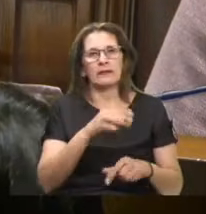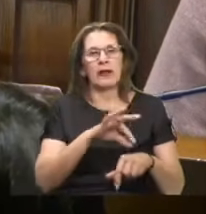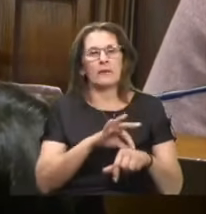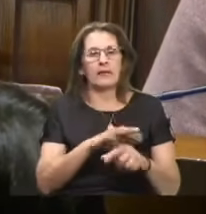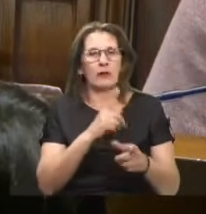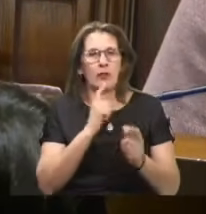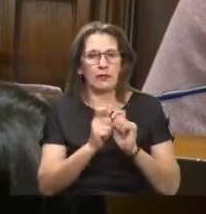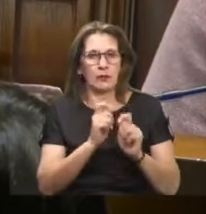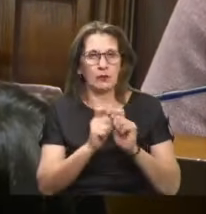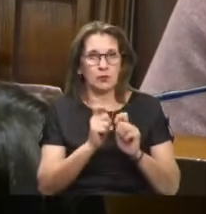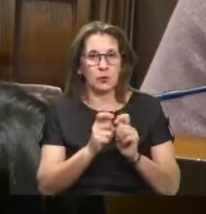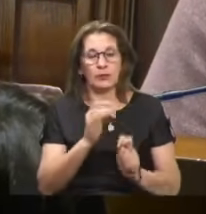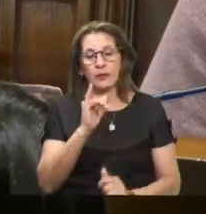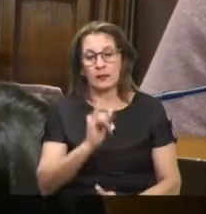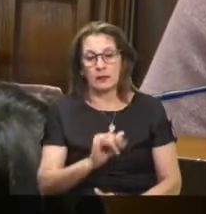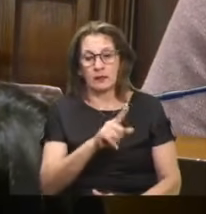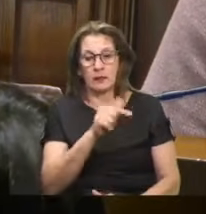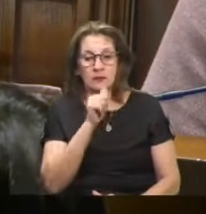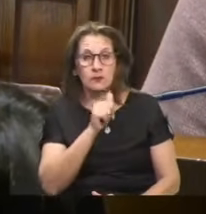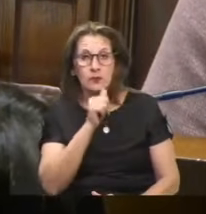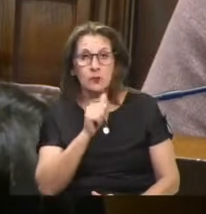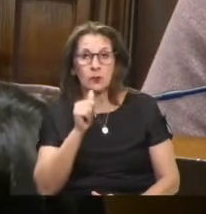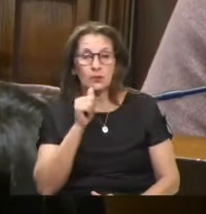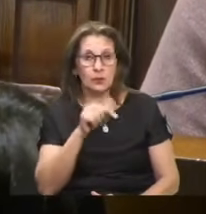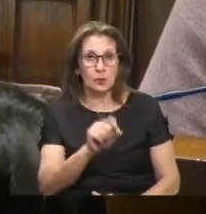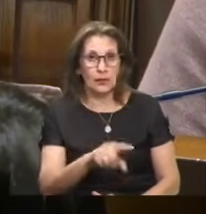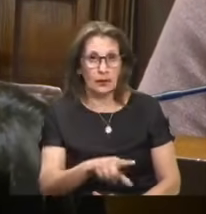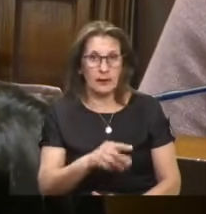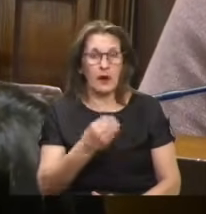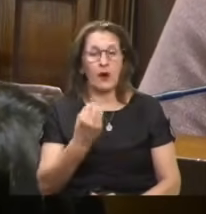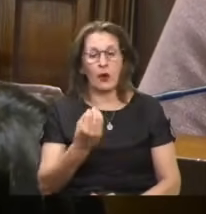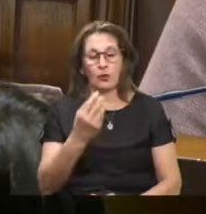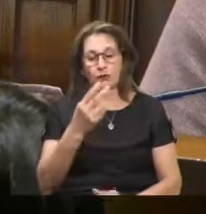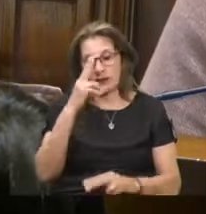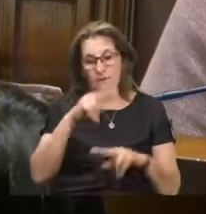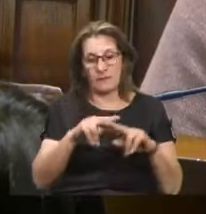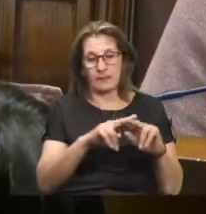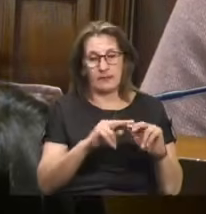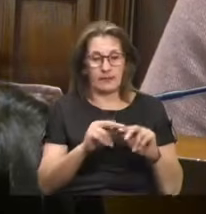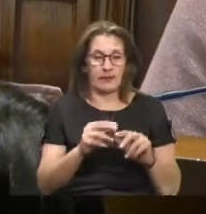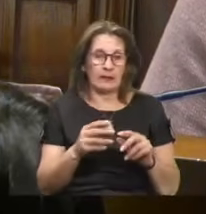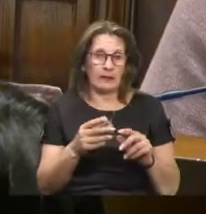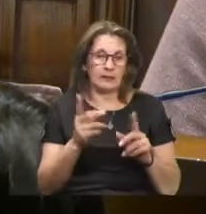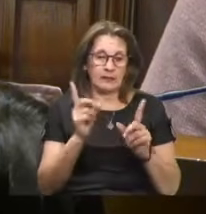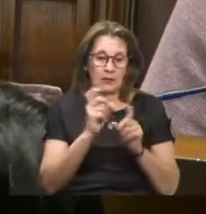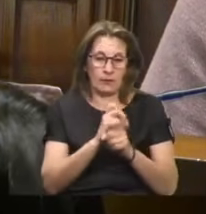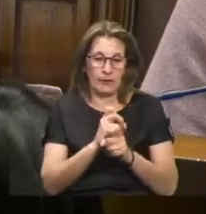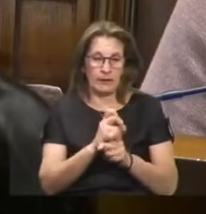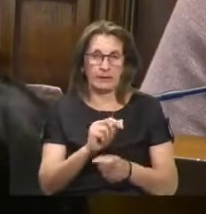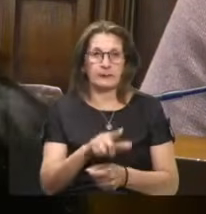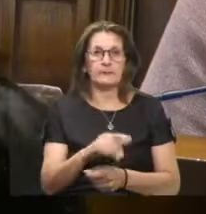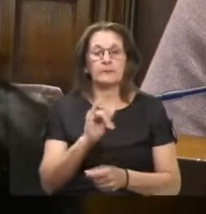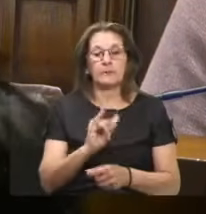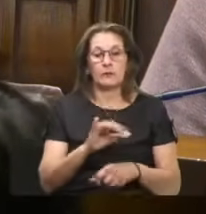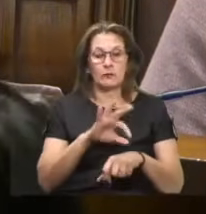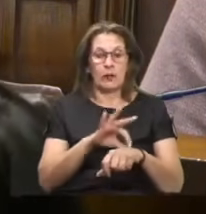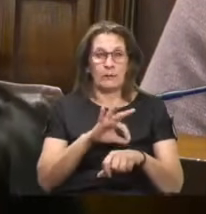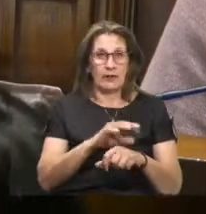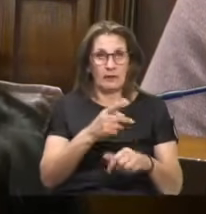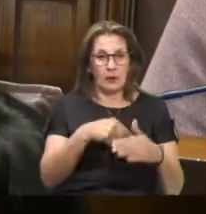consulta y resolverá los pacientes complejos. Por lo tanto, la actividad del médico